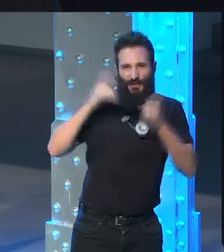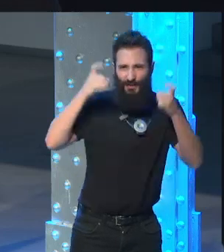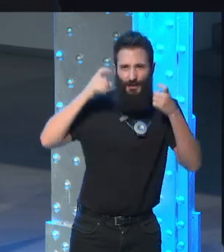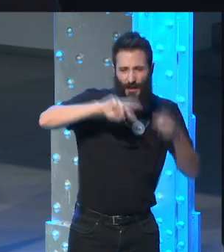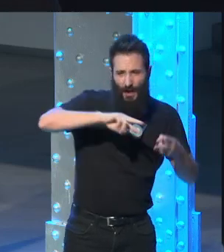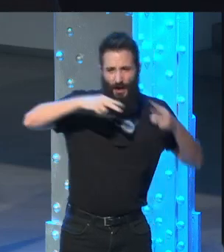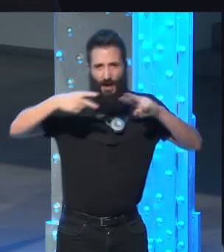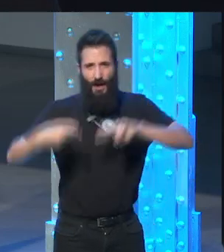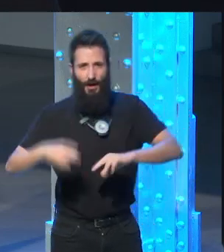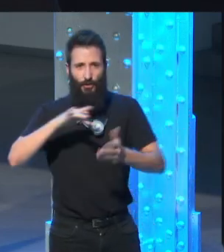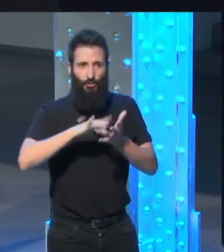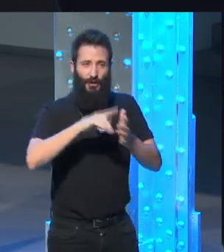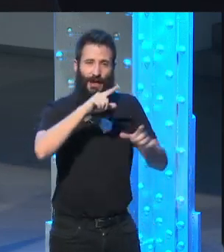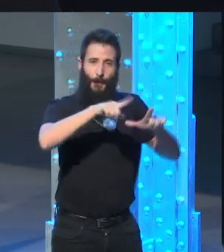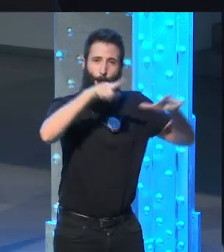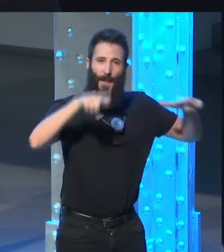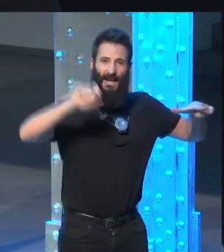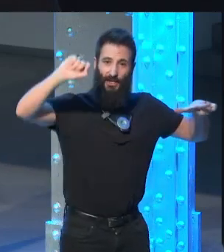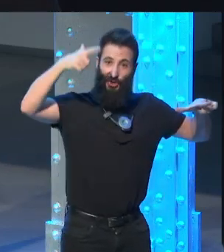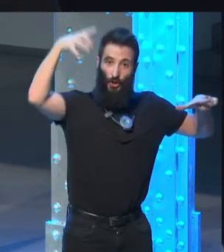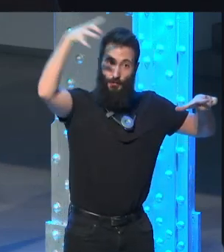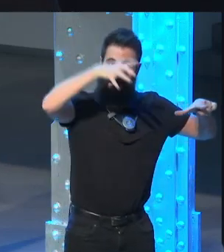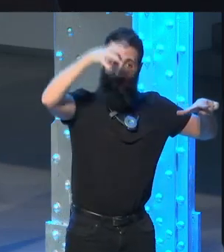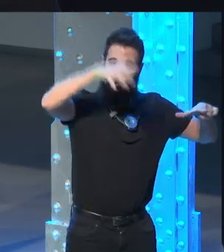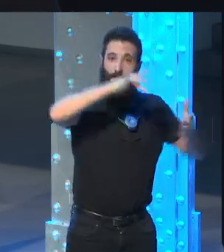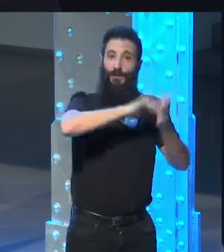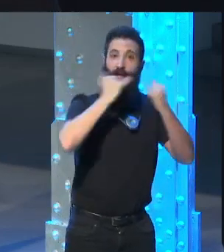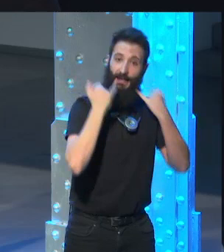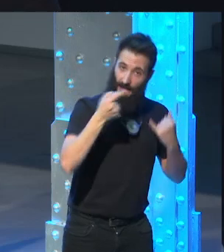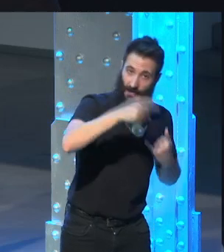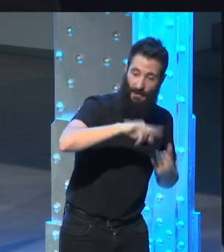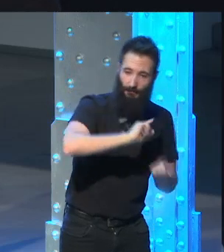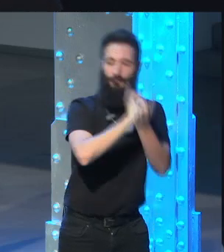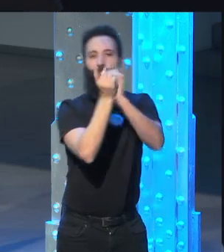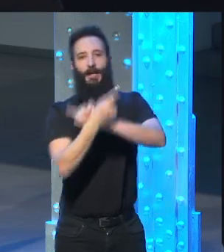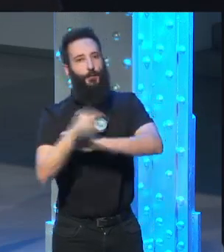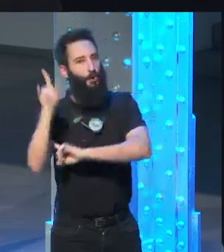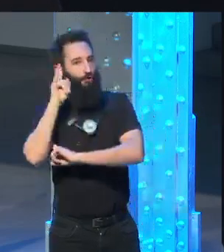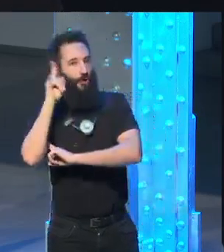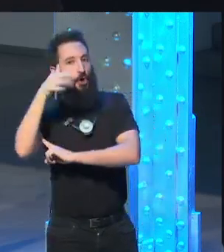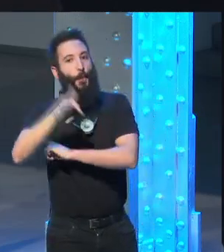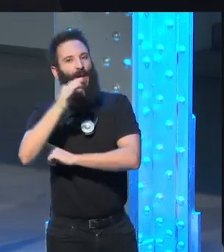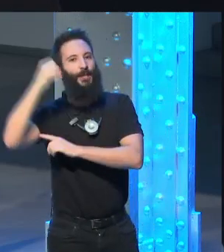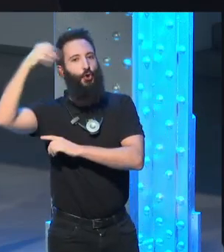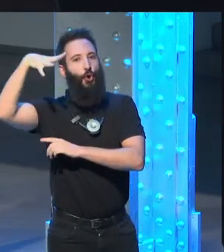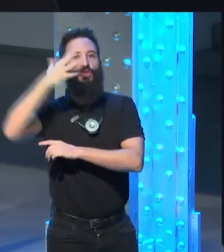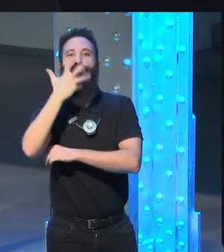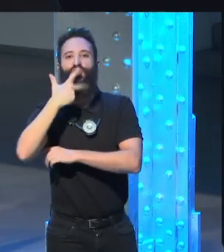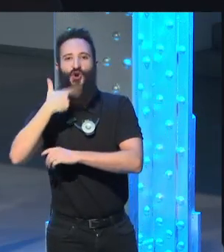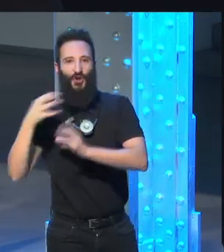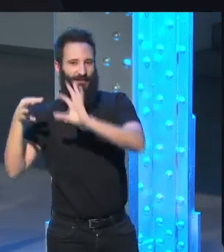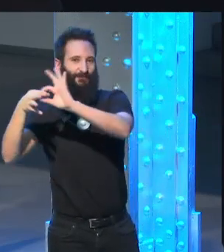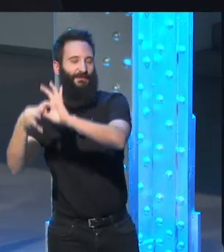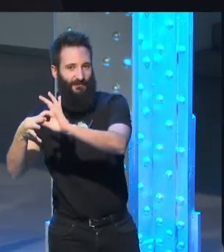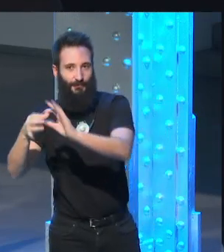traduciendo señales de paneles solares, que también es una señal eléctrica, a sonido. Y luz también, ¿no? Y colores. Y de repente